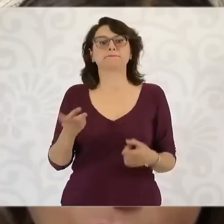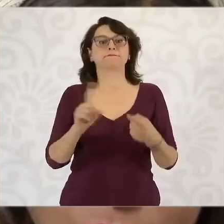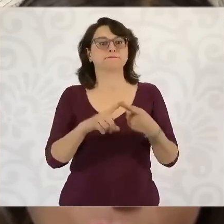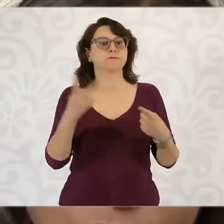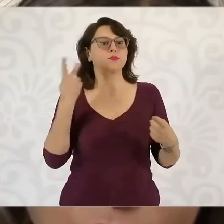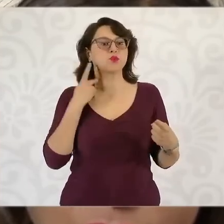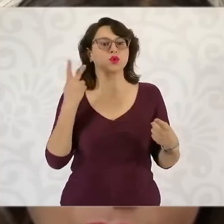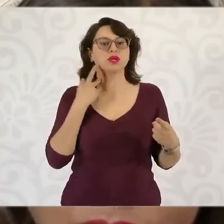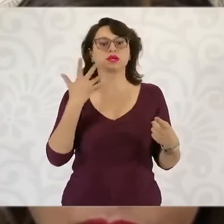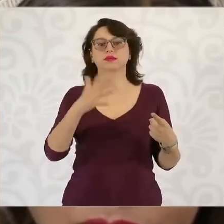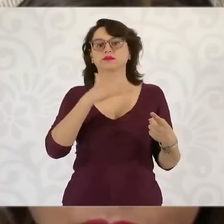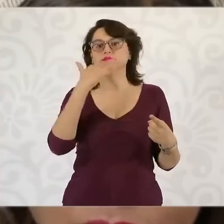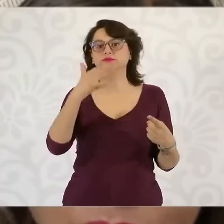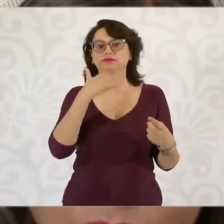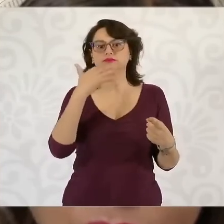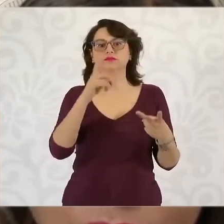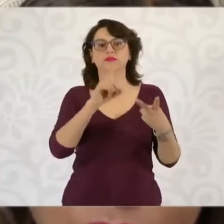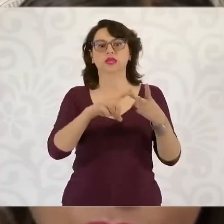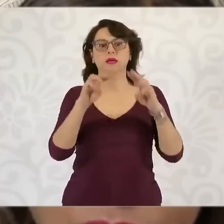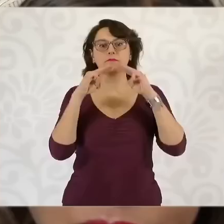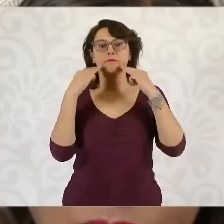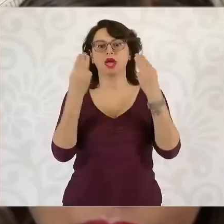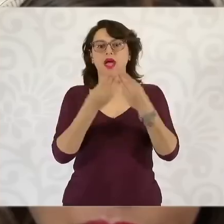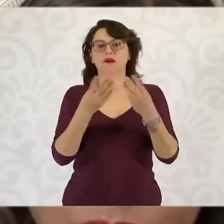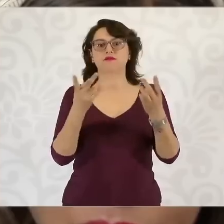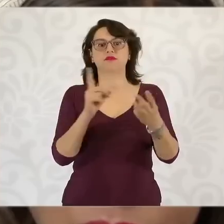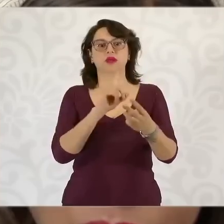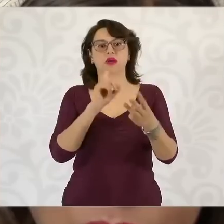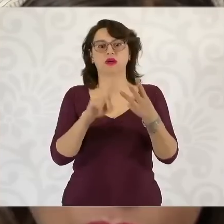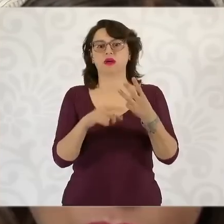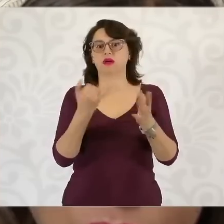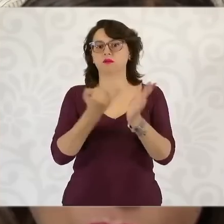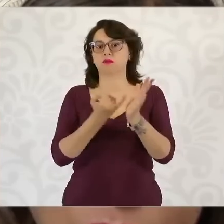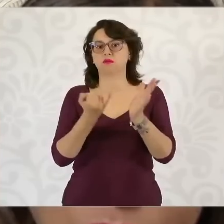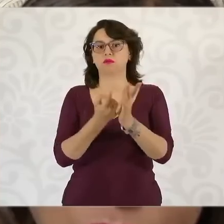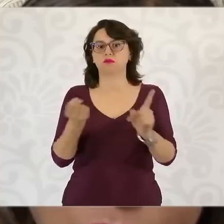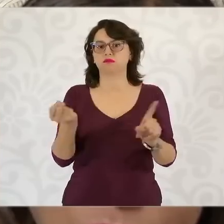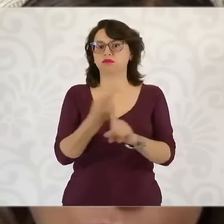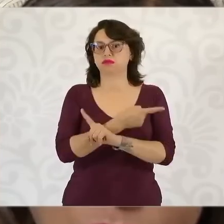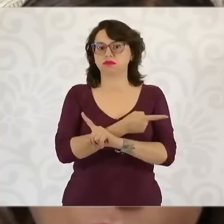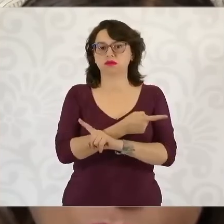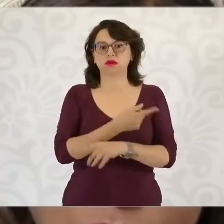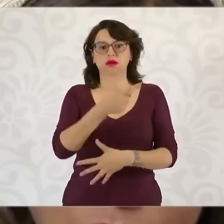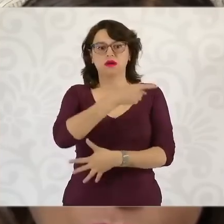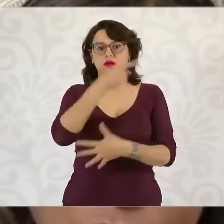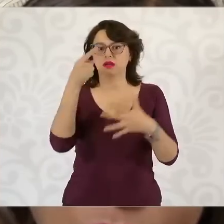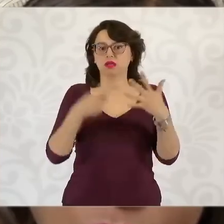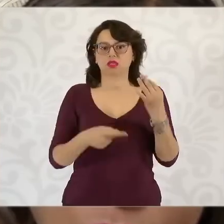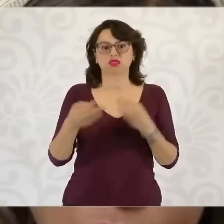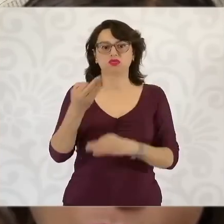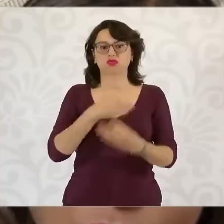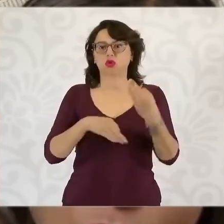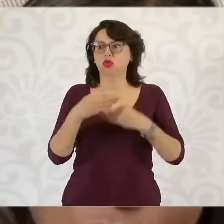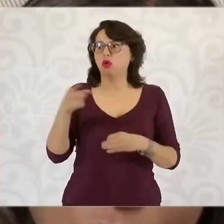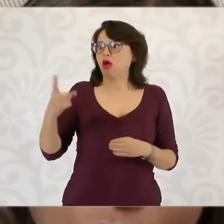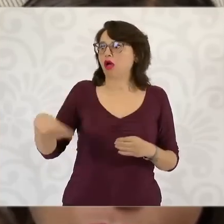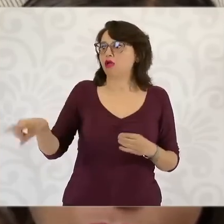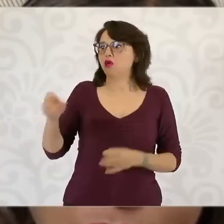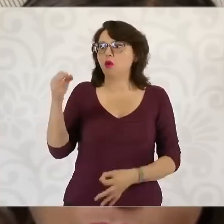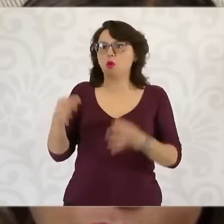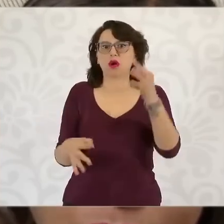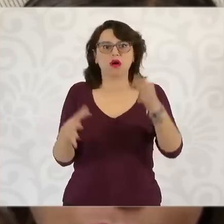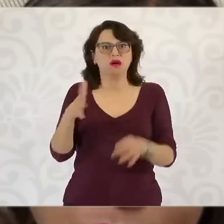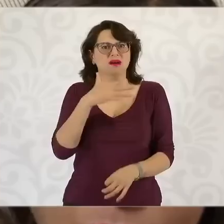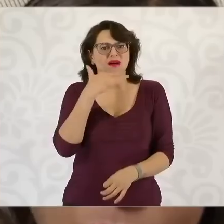blanco, liberados, narcos, evasores fiscales, todo este andamiaje de corrupción